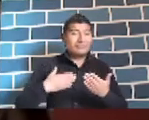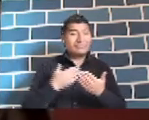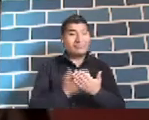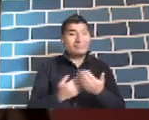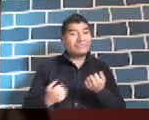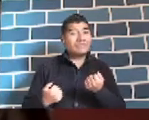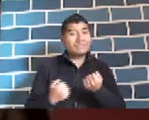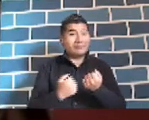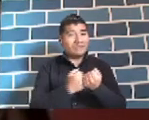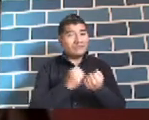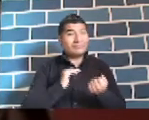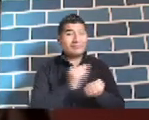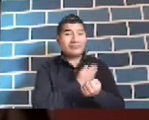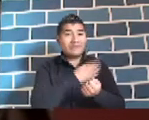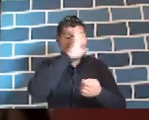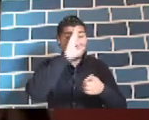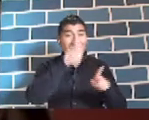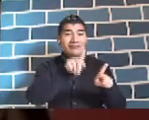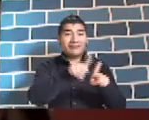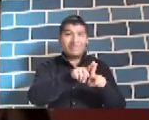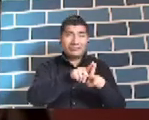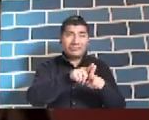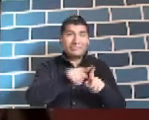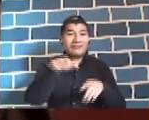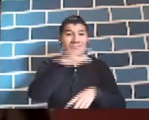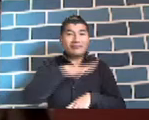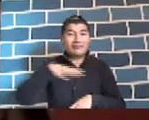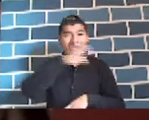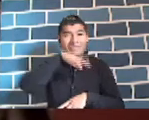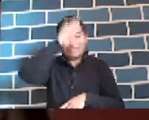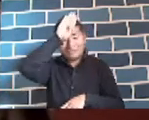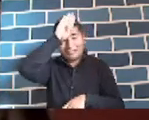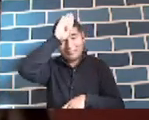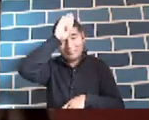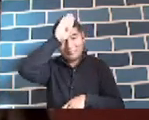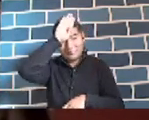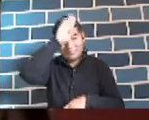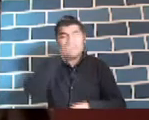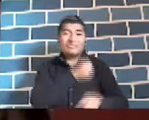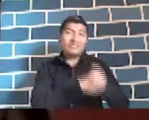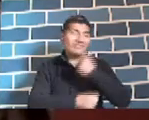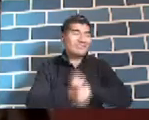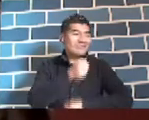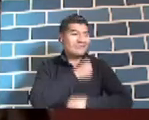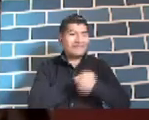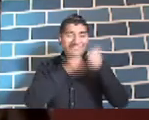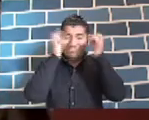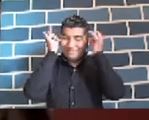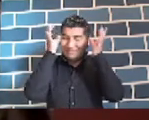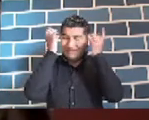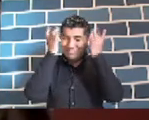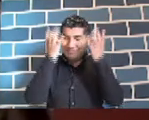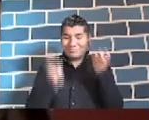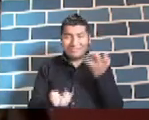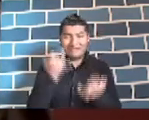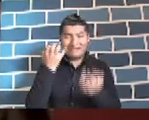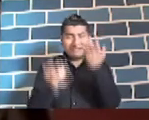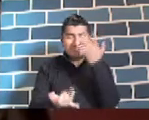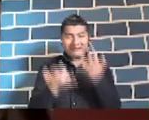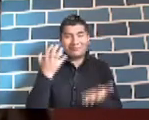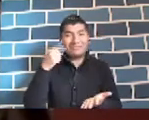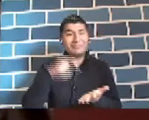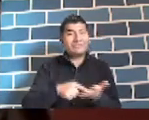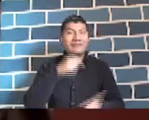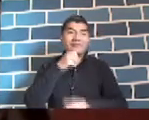a nuestros hermanos de la chiquitanía boliviana que sufren uno de los peores incendios de estos últimos años